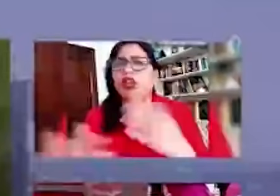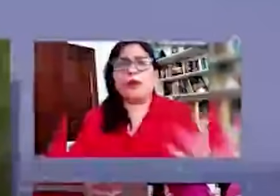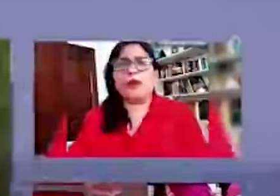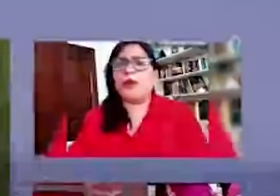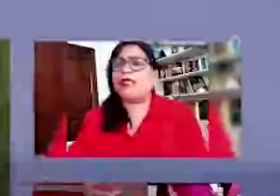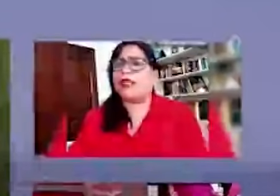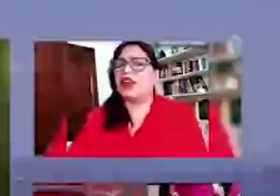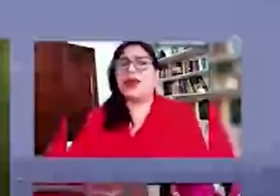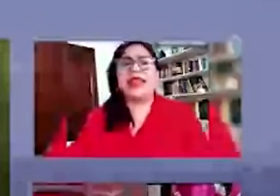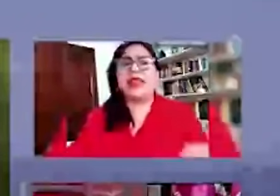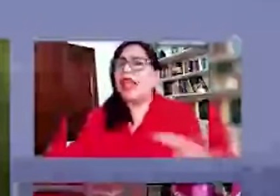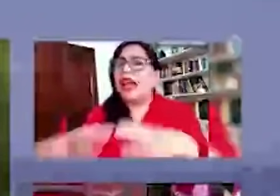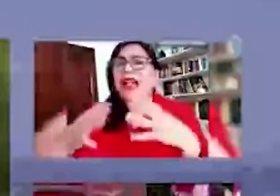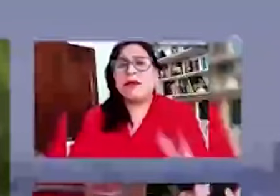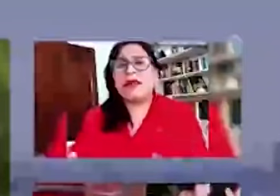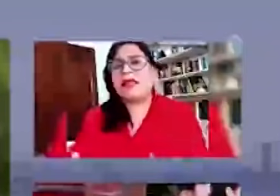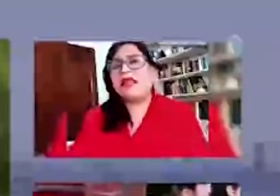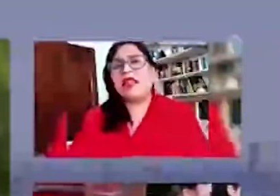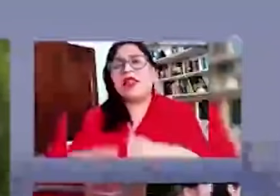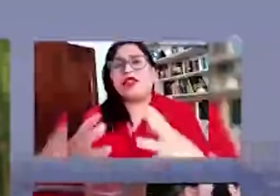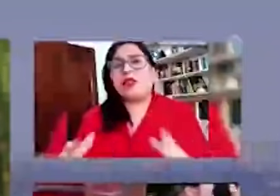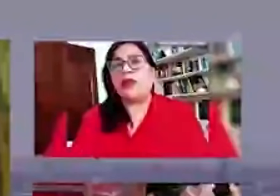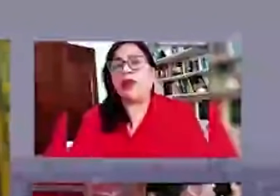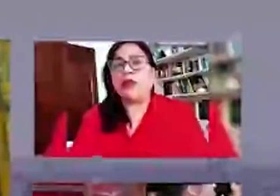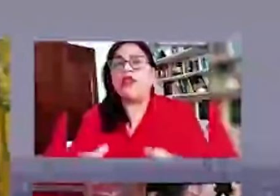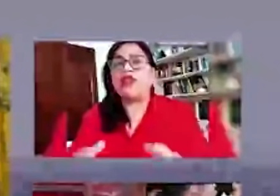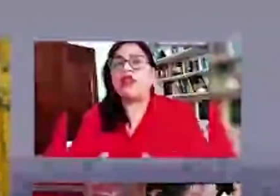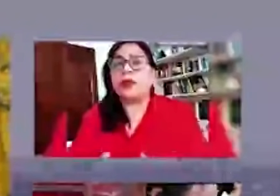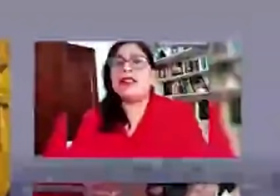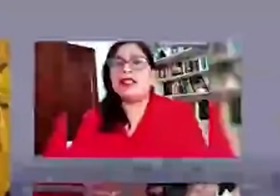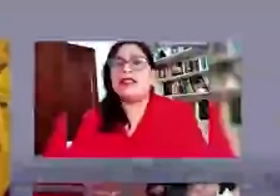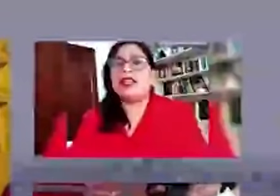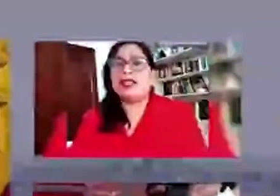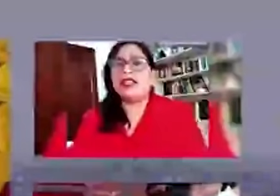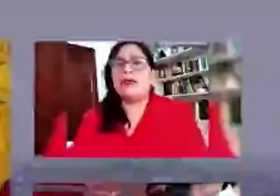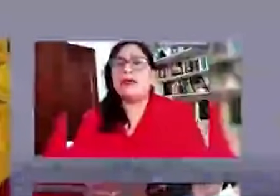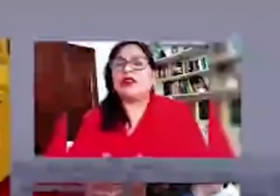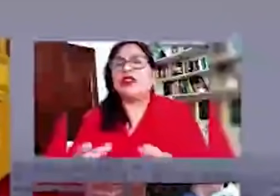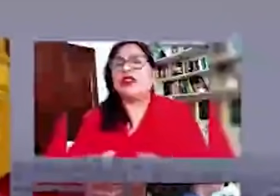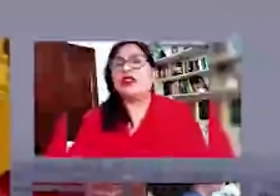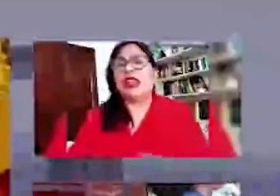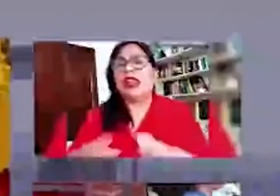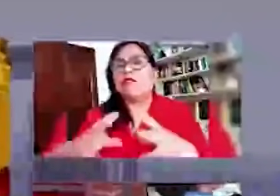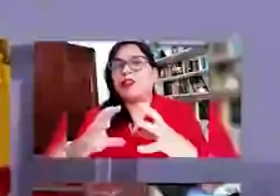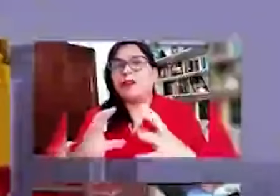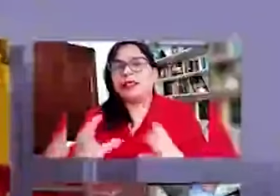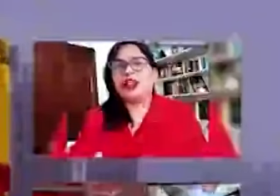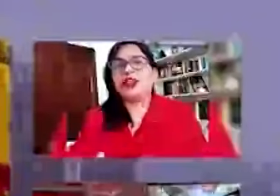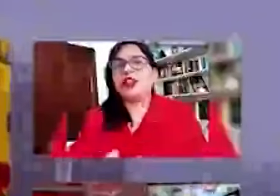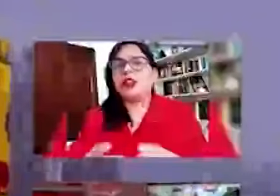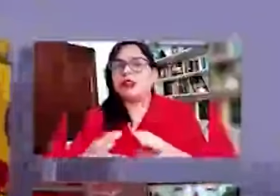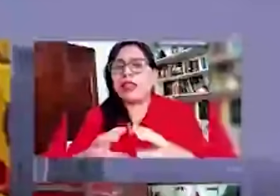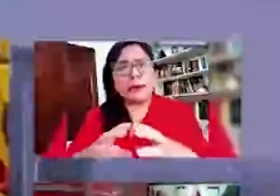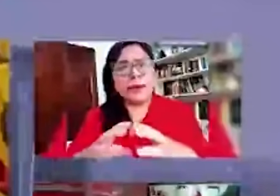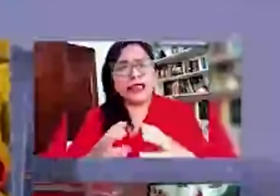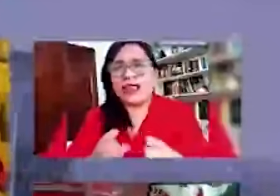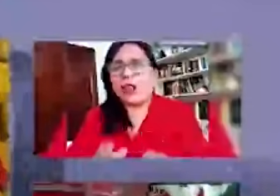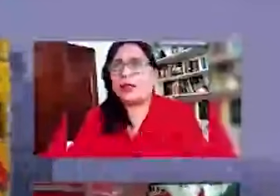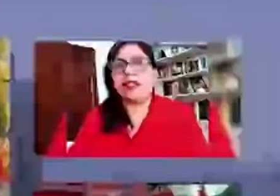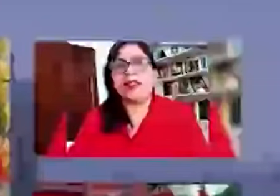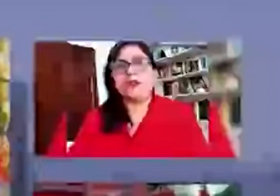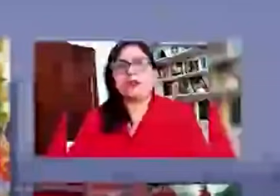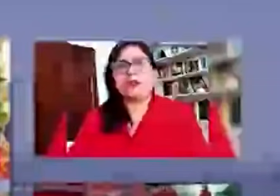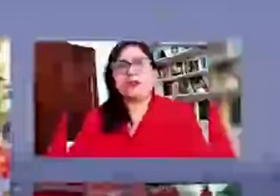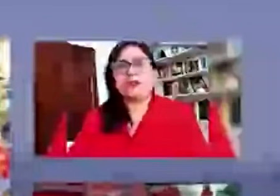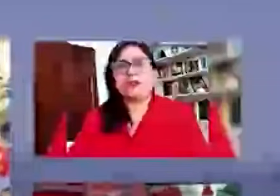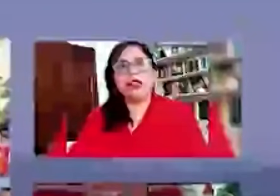Como dijo Facundo Cabral, sí. Quizás Julio Iglesias tiene más dinero porque él necesita más dinero para ser feliz. Hay sí. personas que no